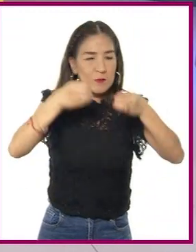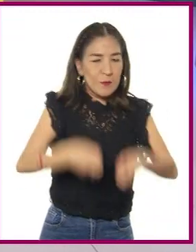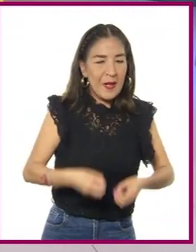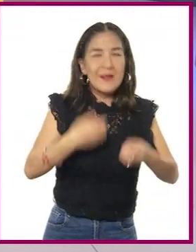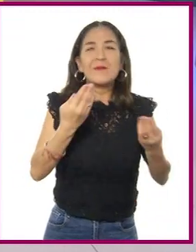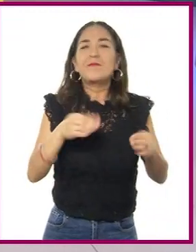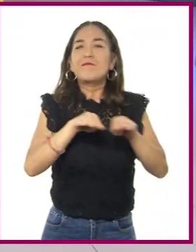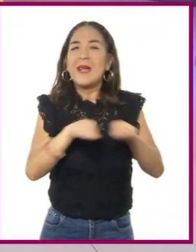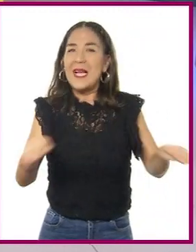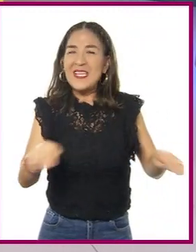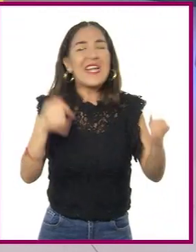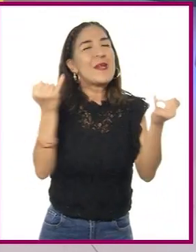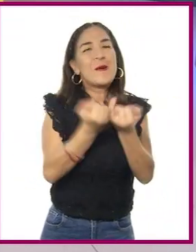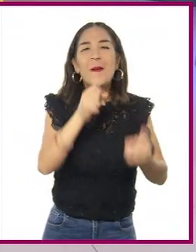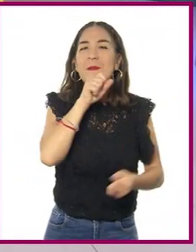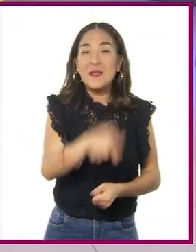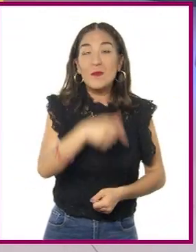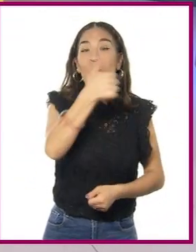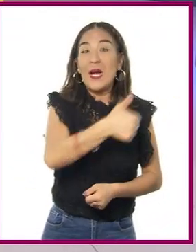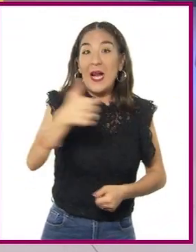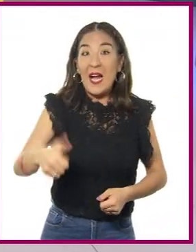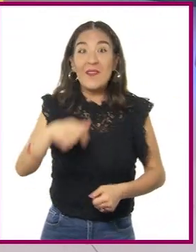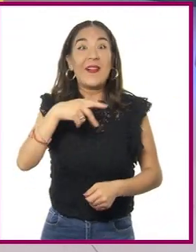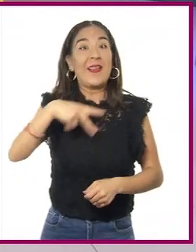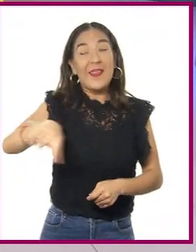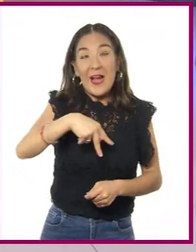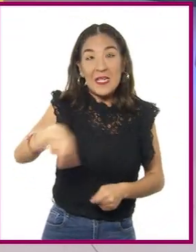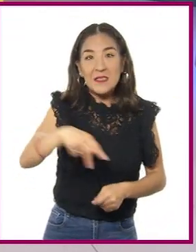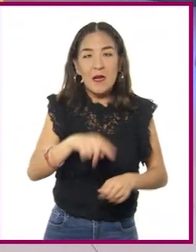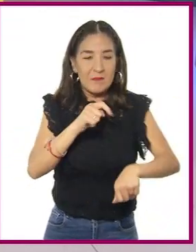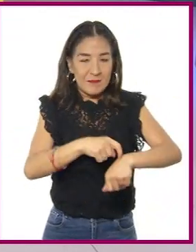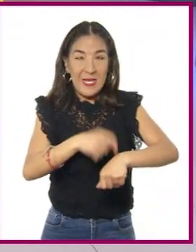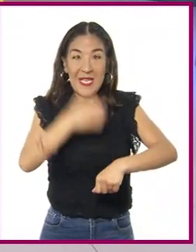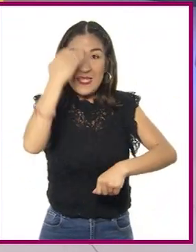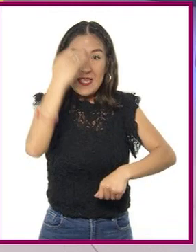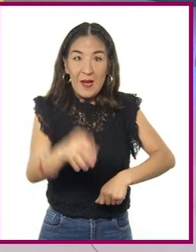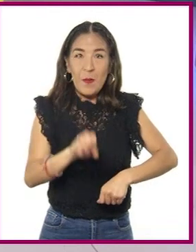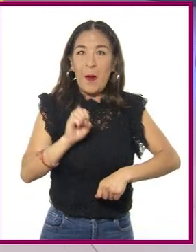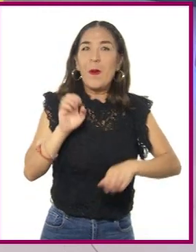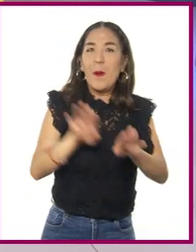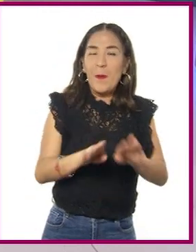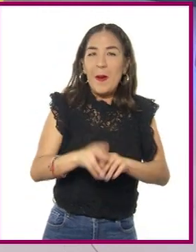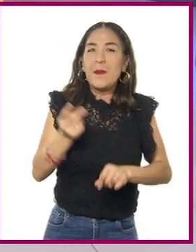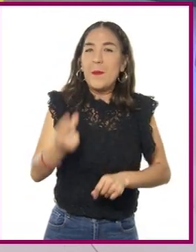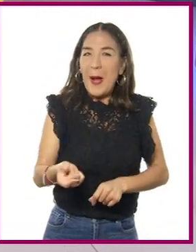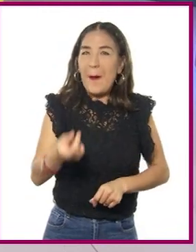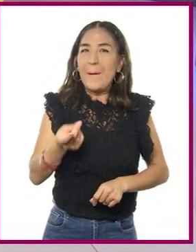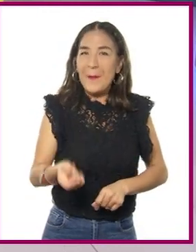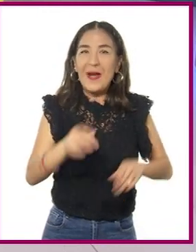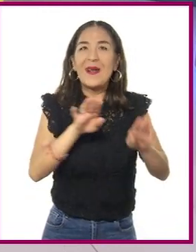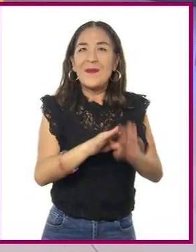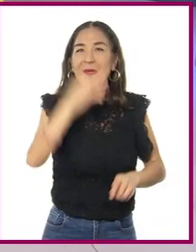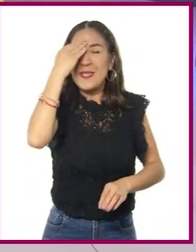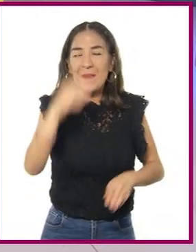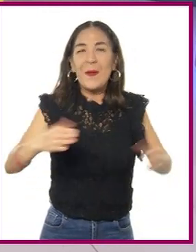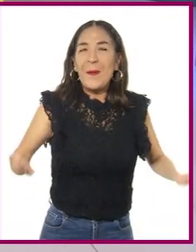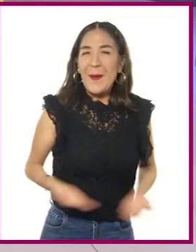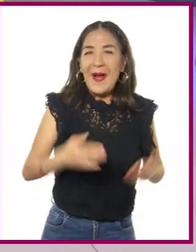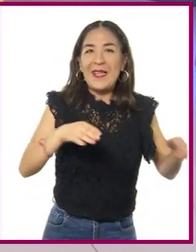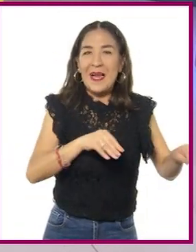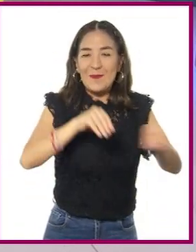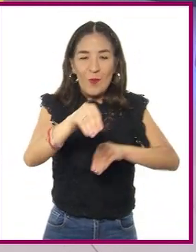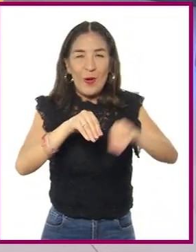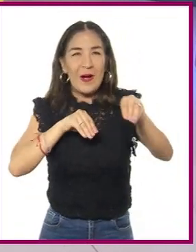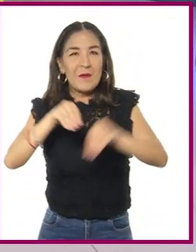Del mismo modo, cada estilo de danza tiene una pulsación, el ritmo que nos mueve y nos permite deslizarnos, en el que no solo